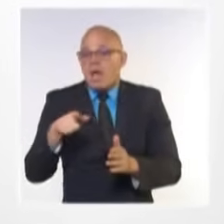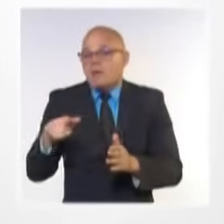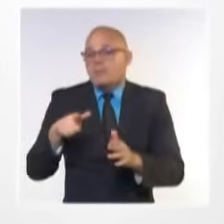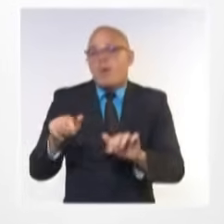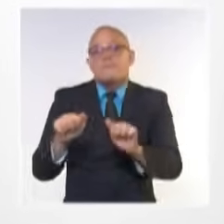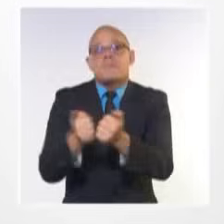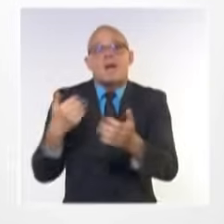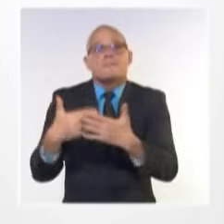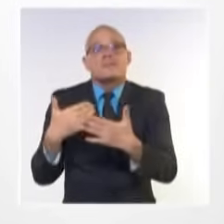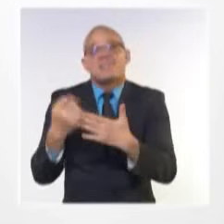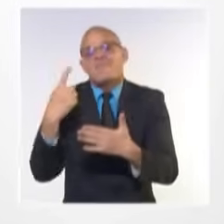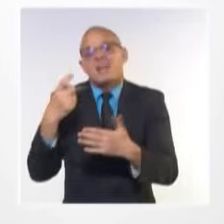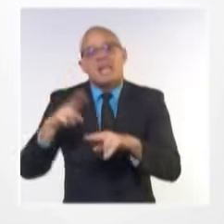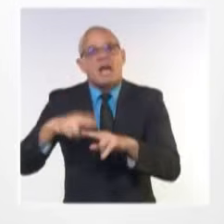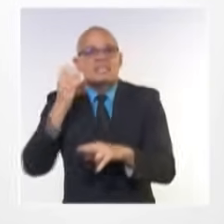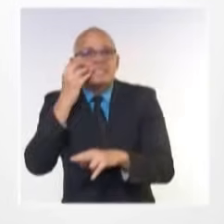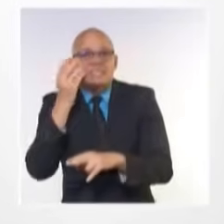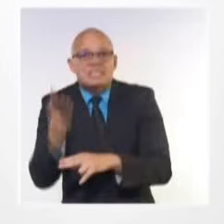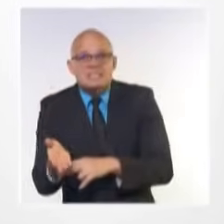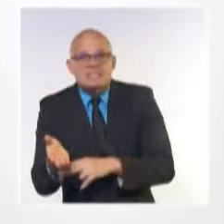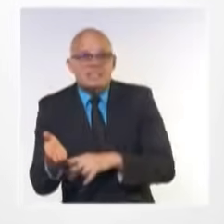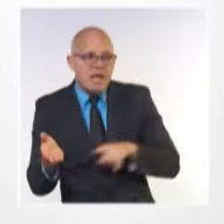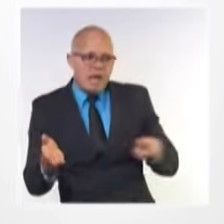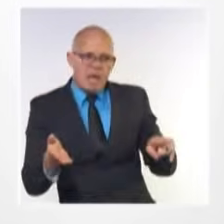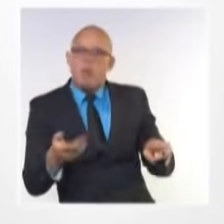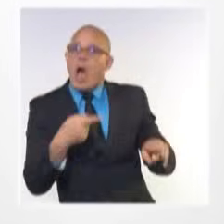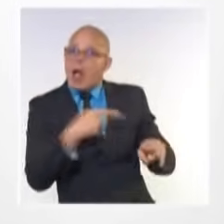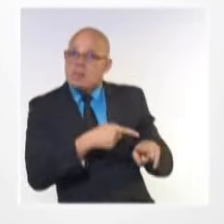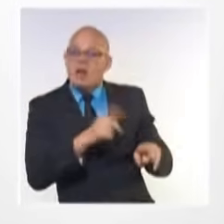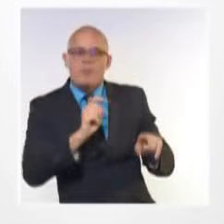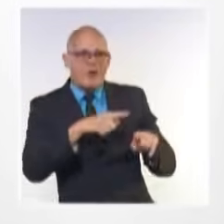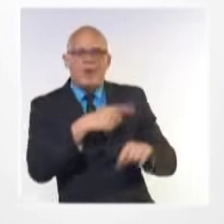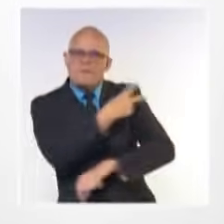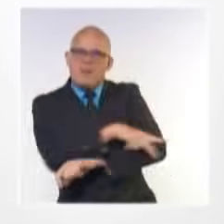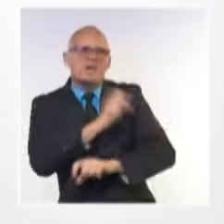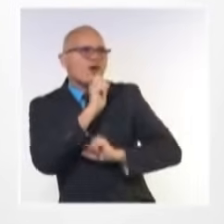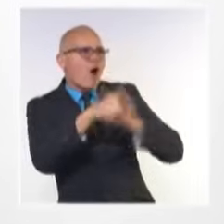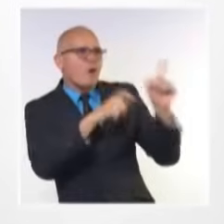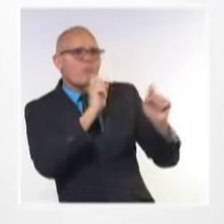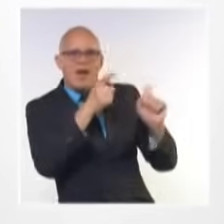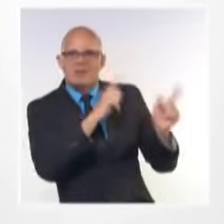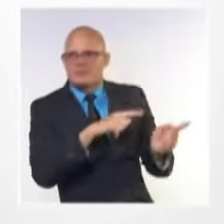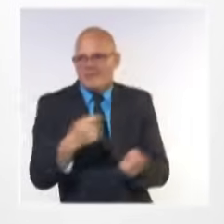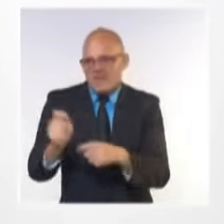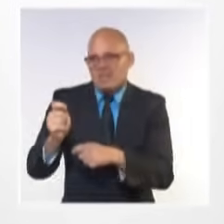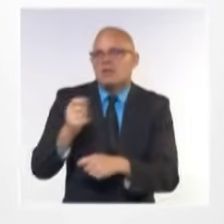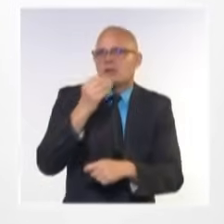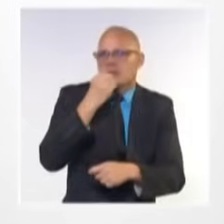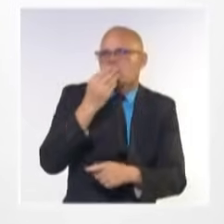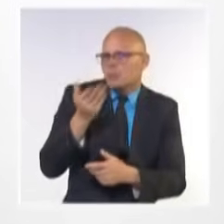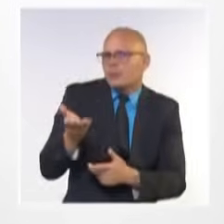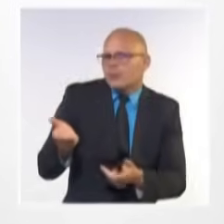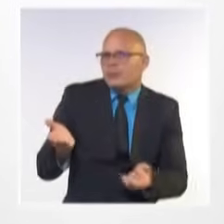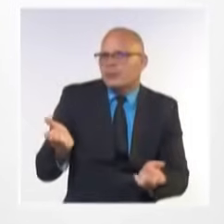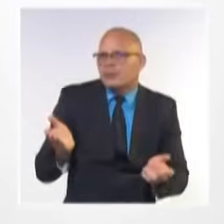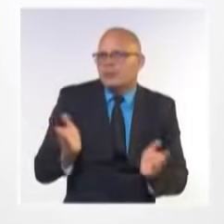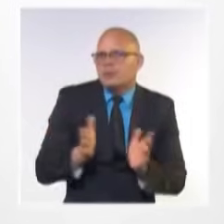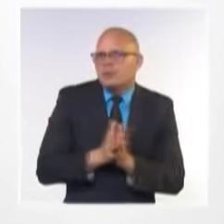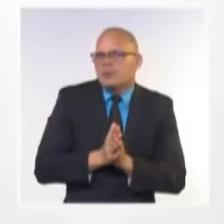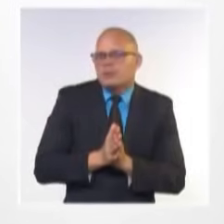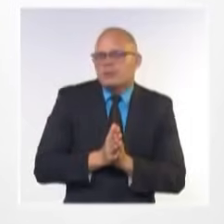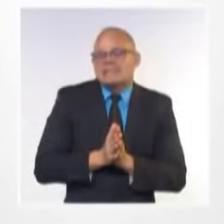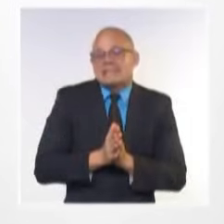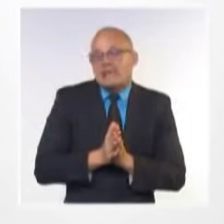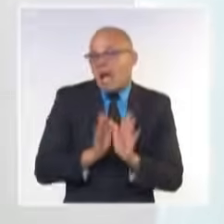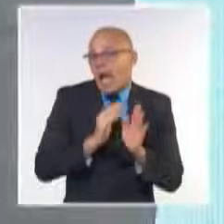que el sector privado se relacione con estas entidades porque es una necesidad y hay muy buenos ejemplos de que esto funciona, viceministro, ¿es